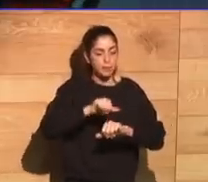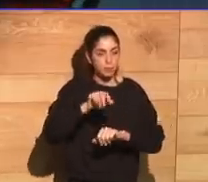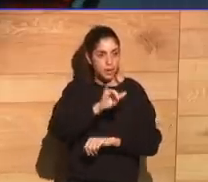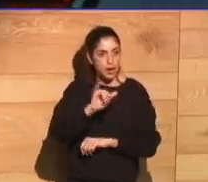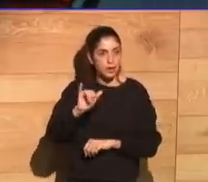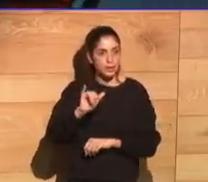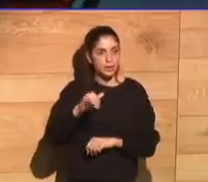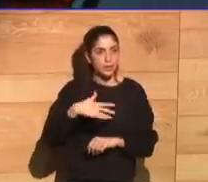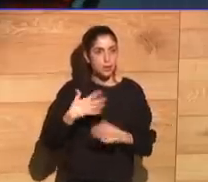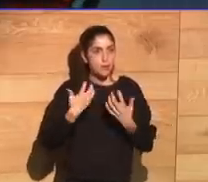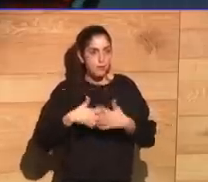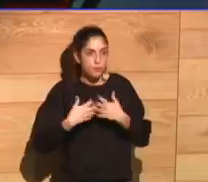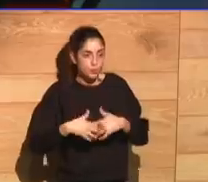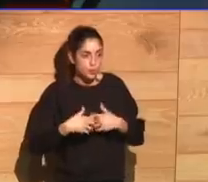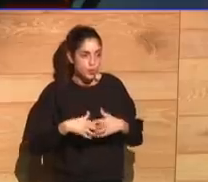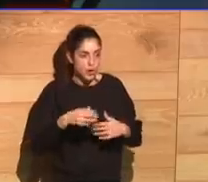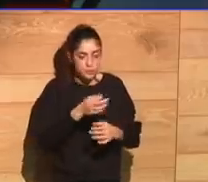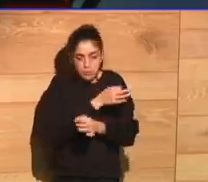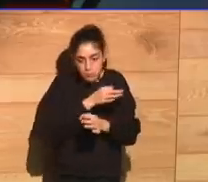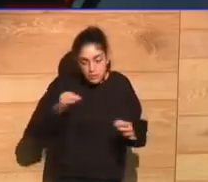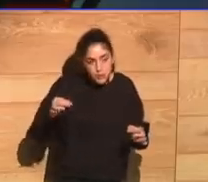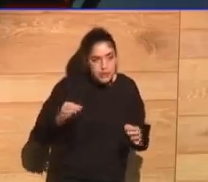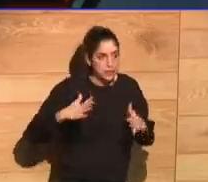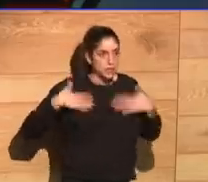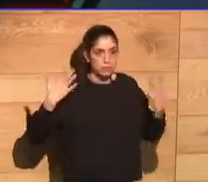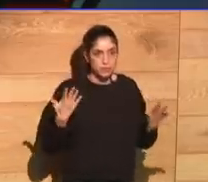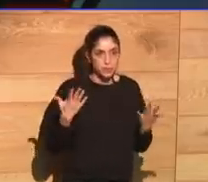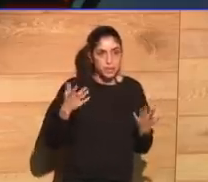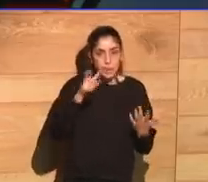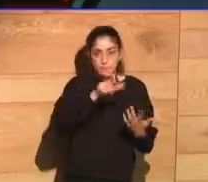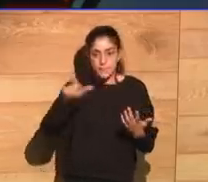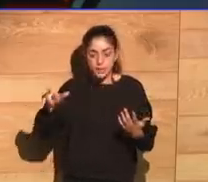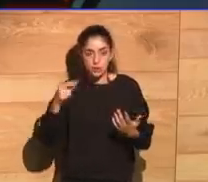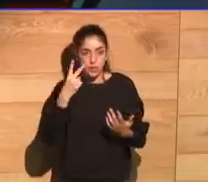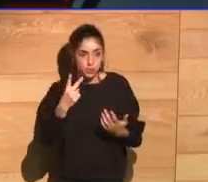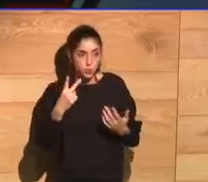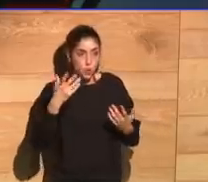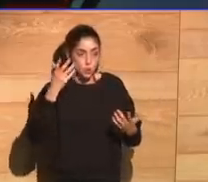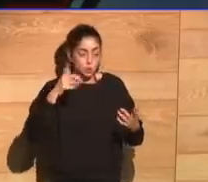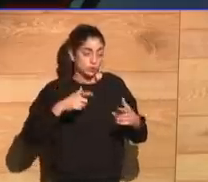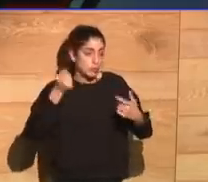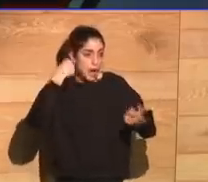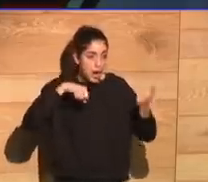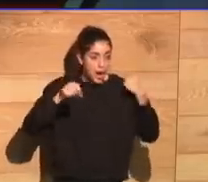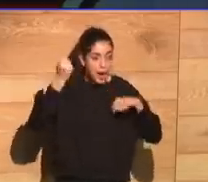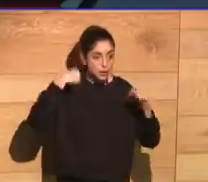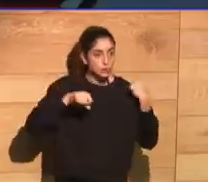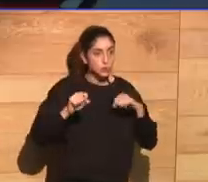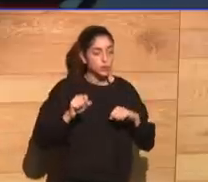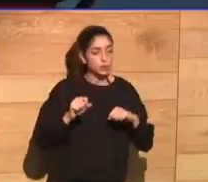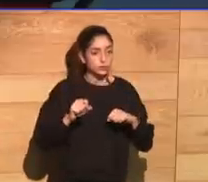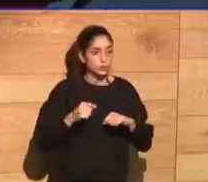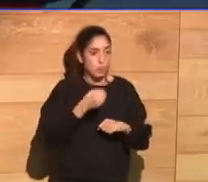repente funcionan maravillosamente los dos, como de repente ha encontrado a dos grandes actores buscando, bueno, casi aleatoriamente. Un momento paradigmático, ¿no?